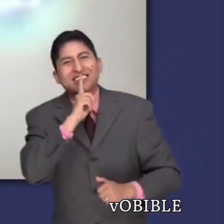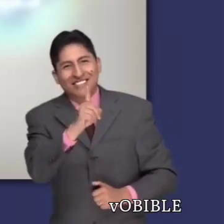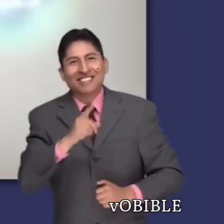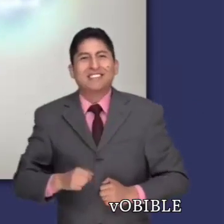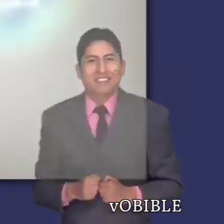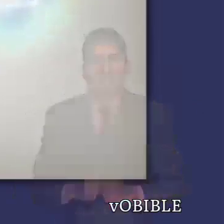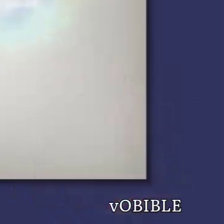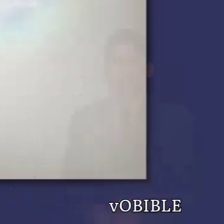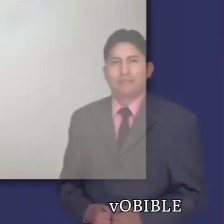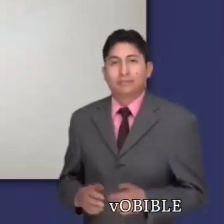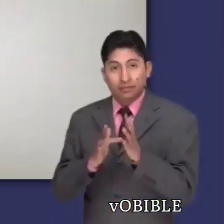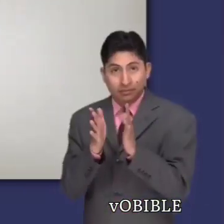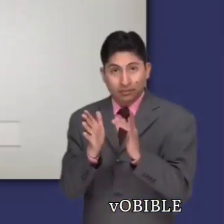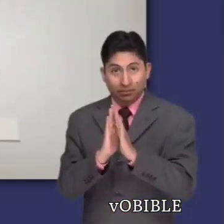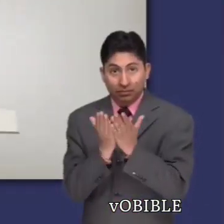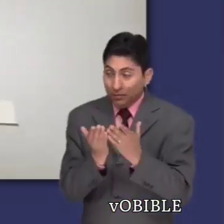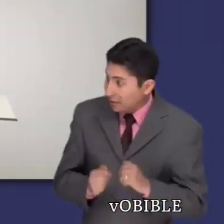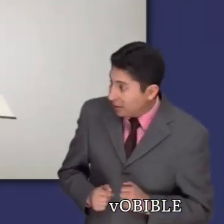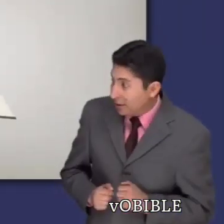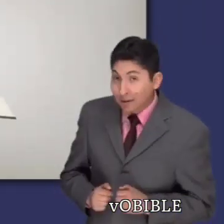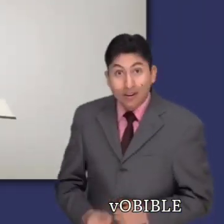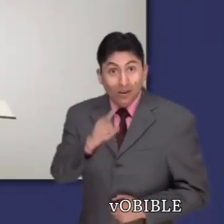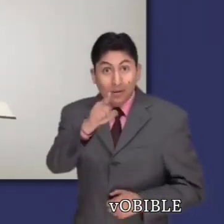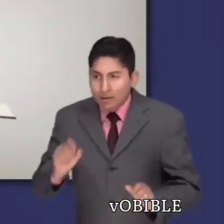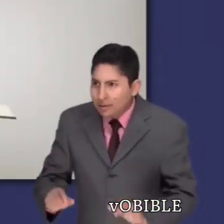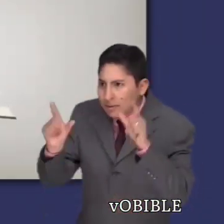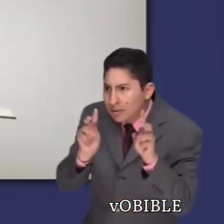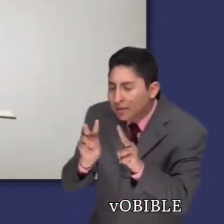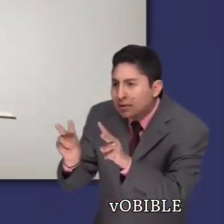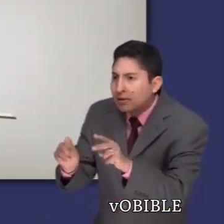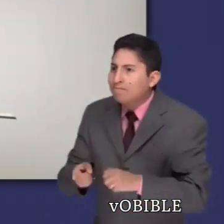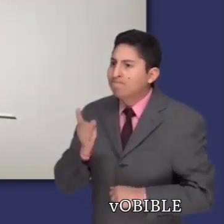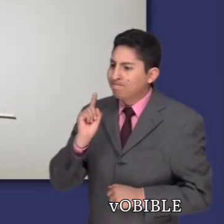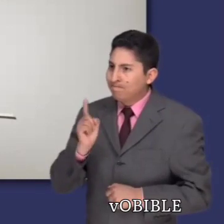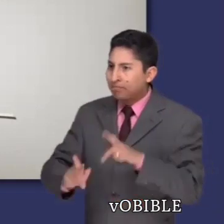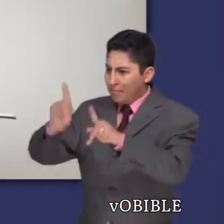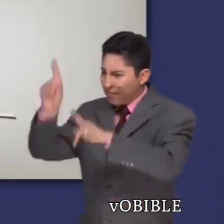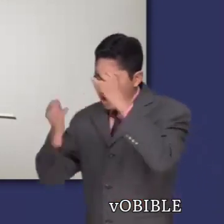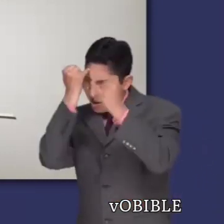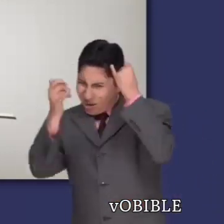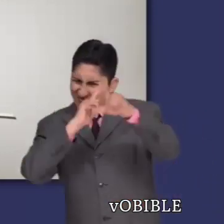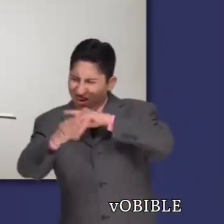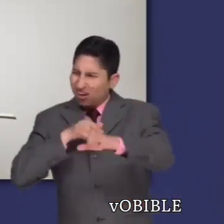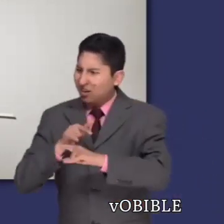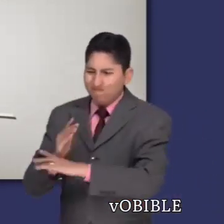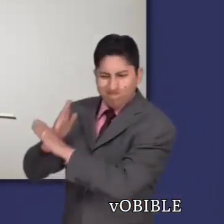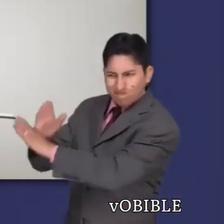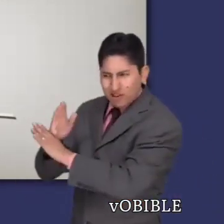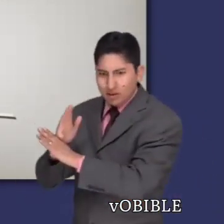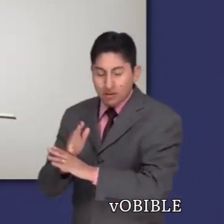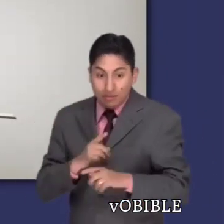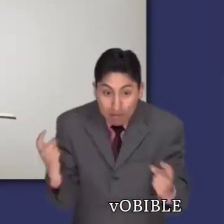su voluntad. Cuando lea la primera carta de Juan, fíjese en que debemos rechazar a los